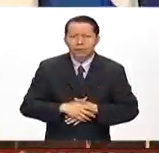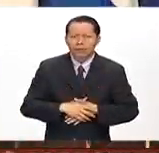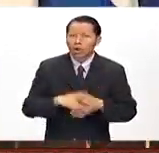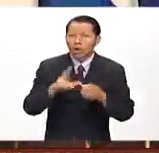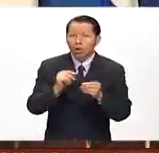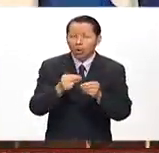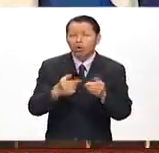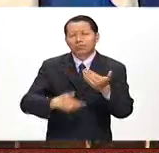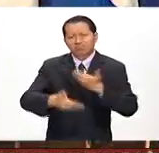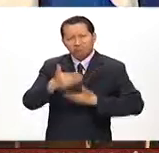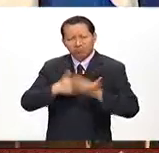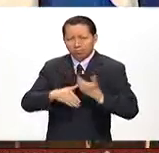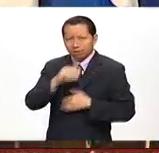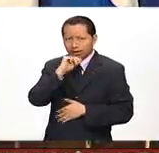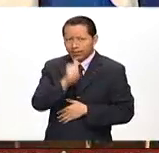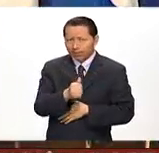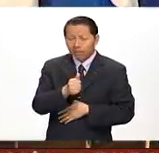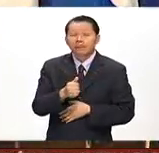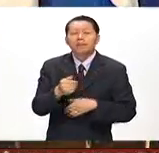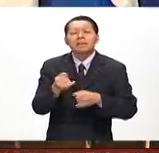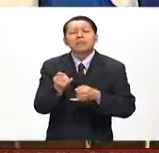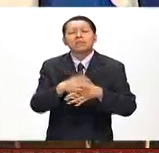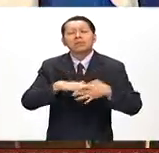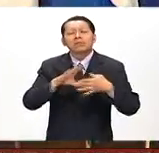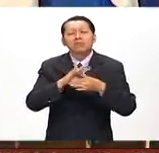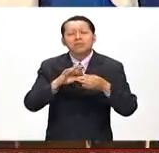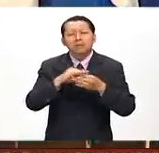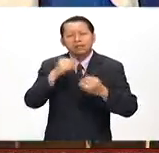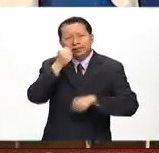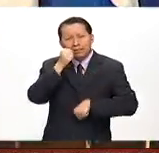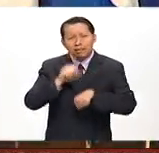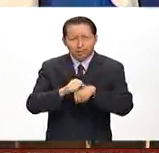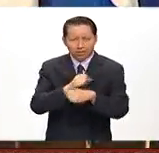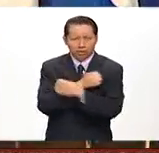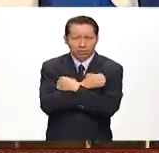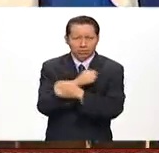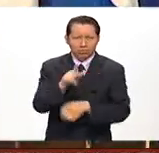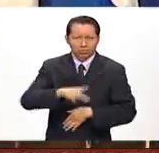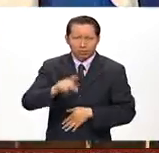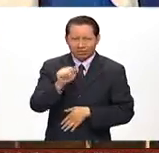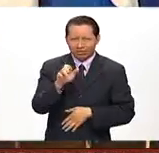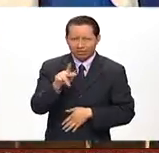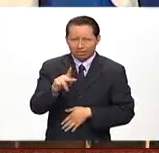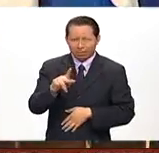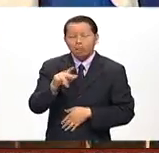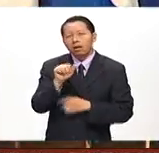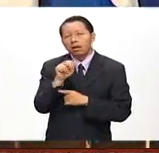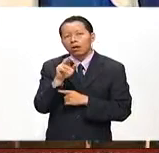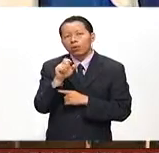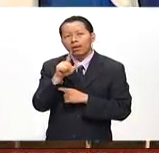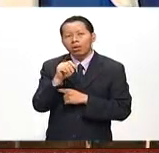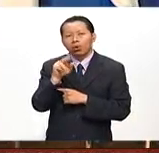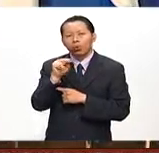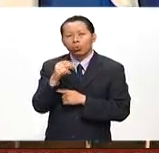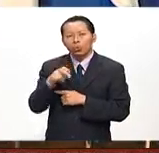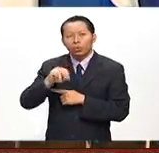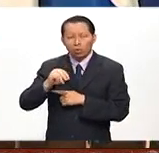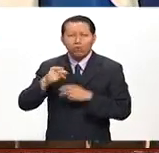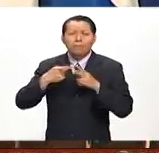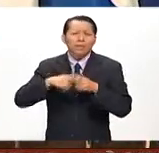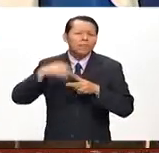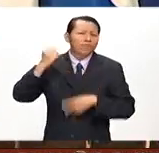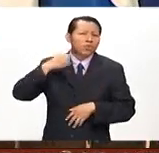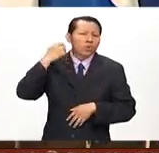atrás. Informó que esta semana el secretario de Educación Pública, Aurelio Nuño, va a dar inicio a los foros de debate en los que van a